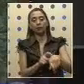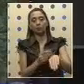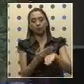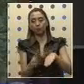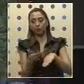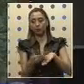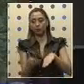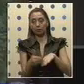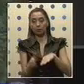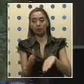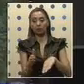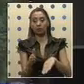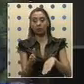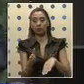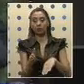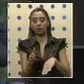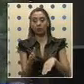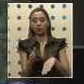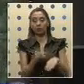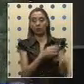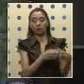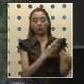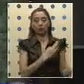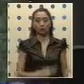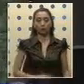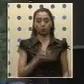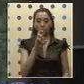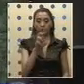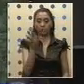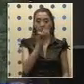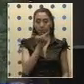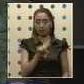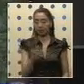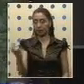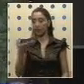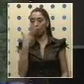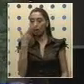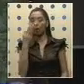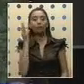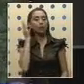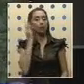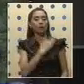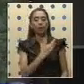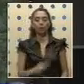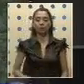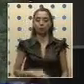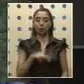restante de la bancada del Partido Socialista, le ofrezco la palabra a la diputada Maya Fernández.